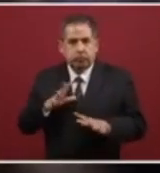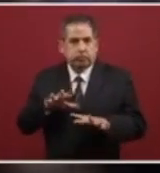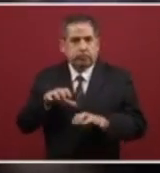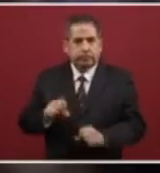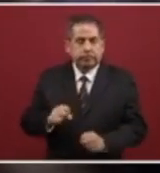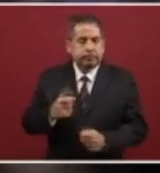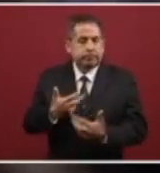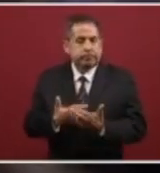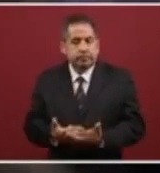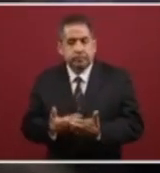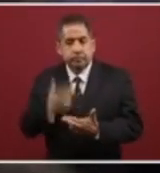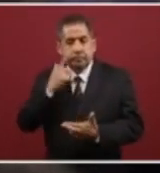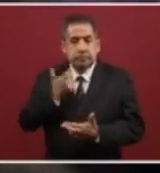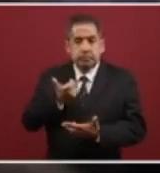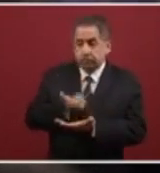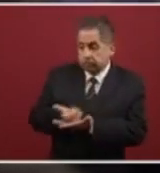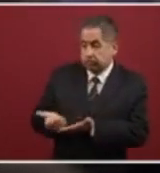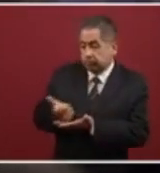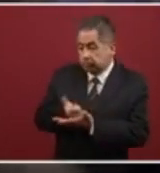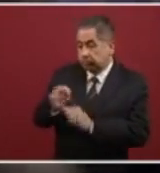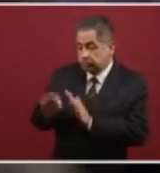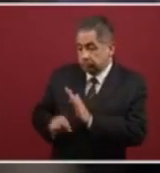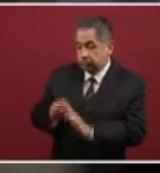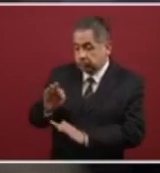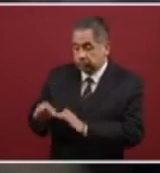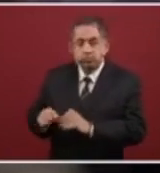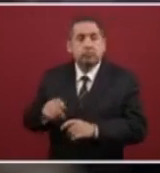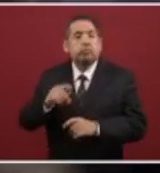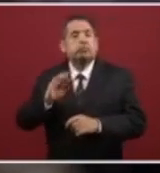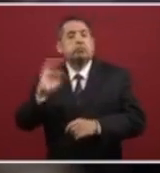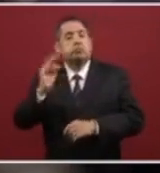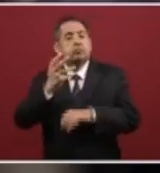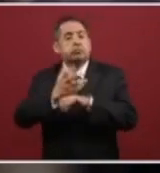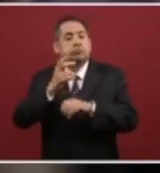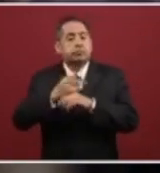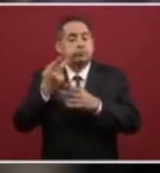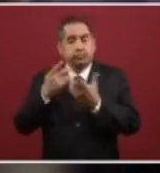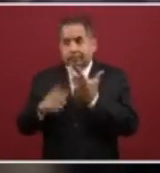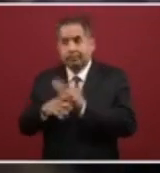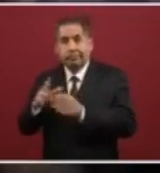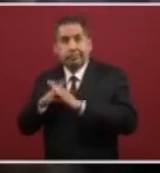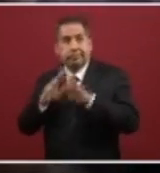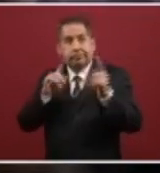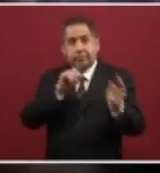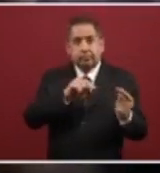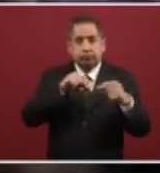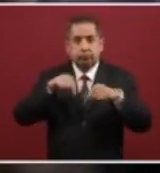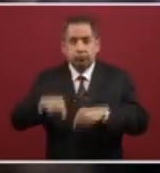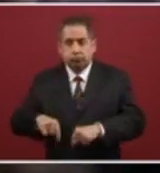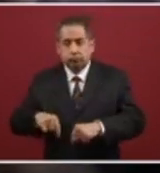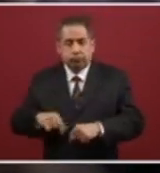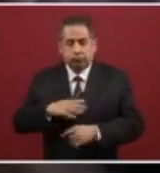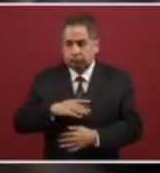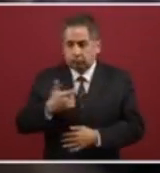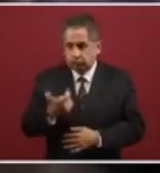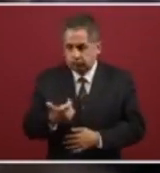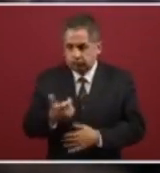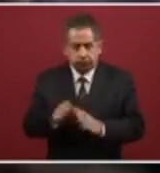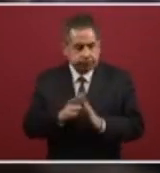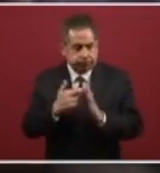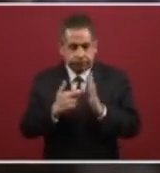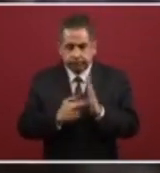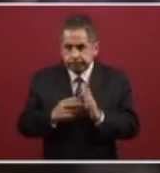para mantener a los inmigrantes que sean rechazados de los Estados Unidos y que se deberán de tomar algunas